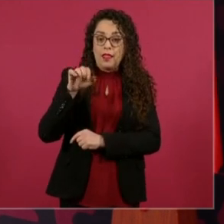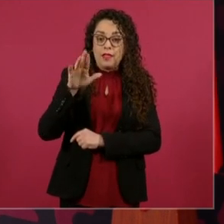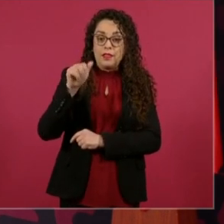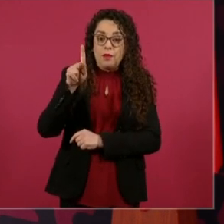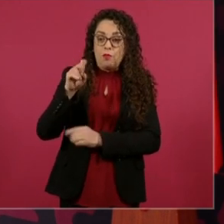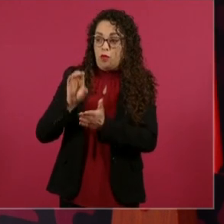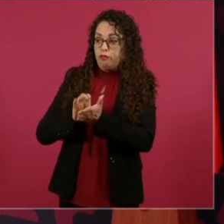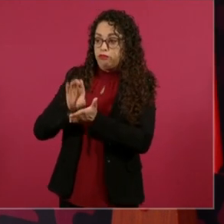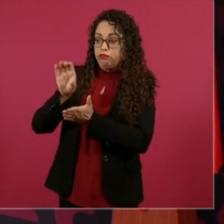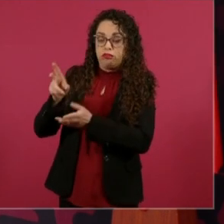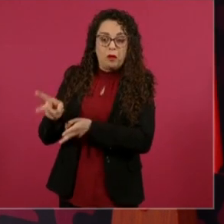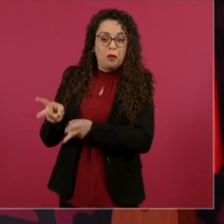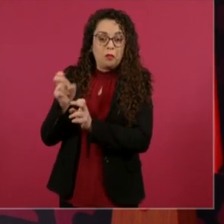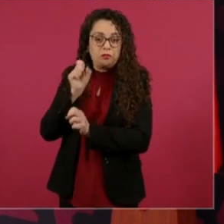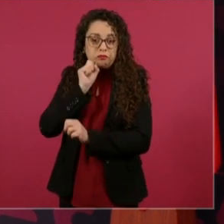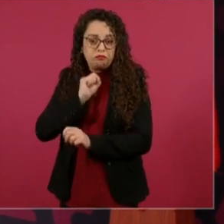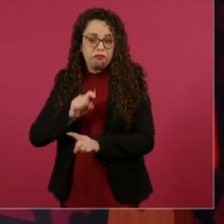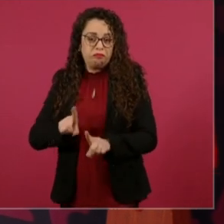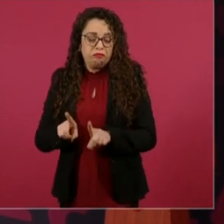Entonces,